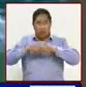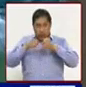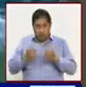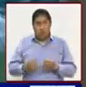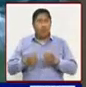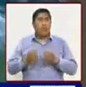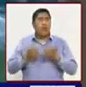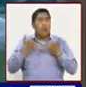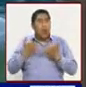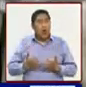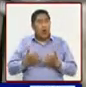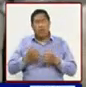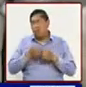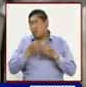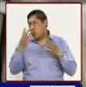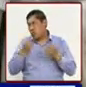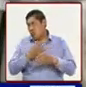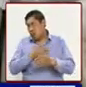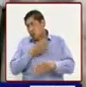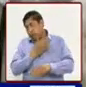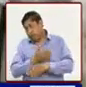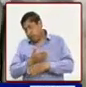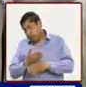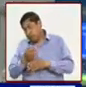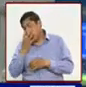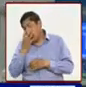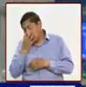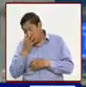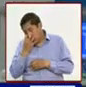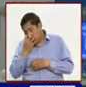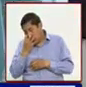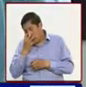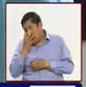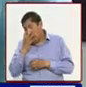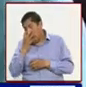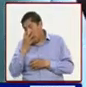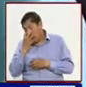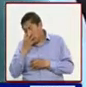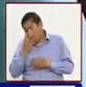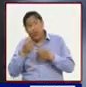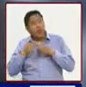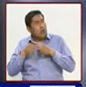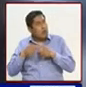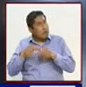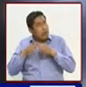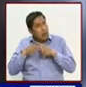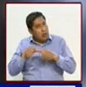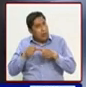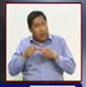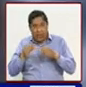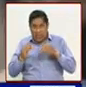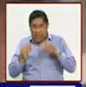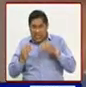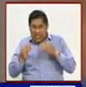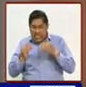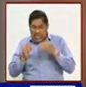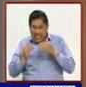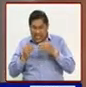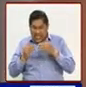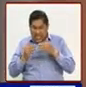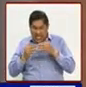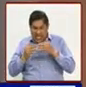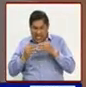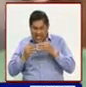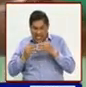intensiva grave, muy grave. Su condición es extremadamente grave porque todavía pues tenemos que compensar, ha sido transfundida